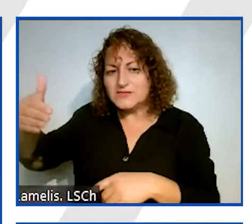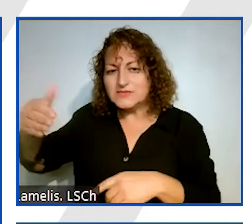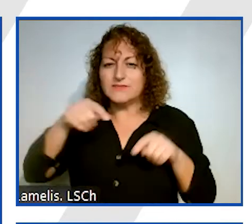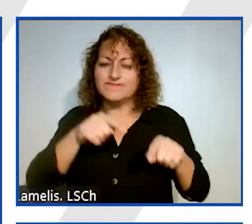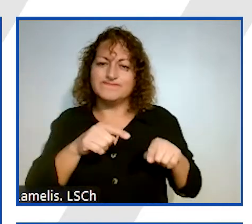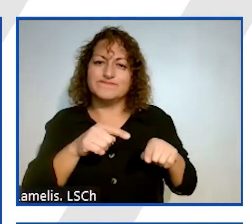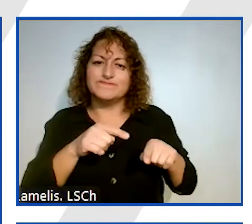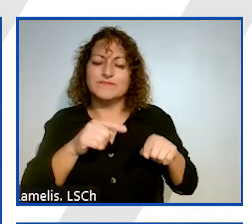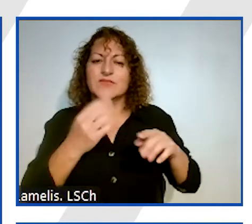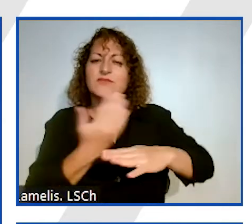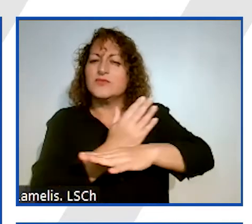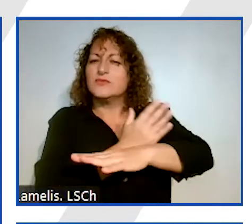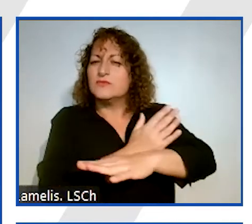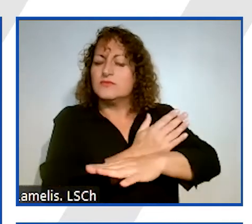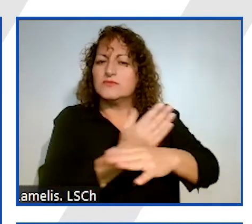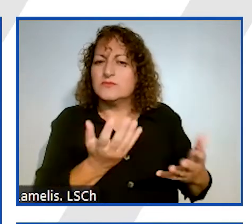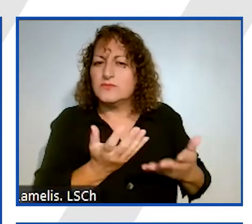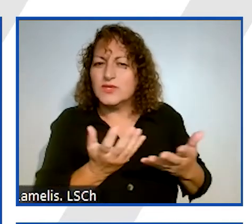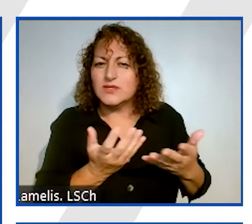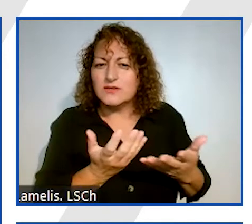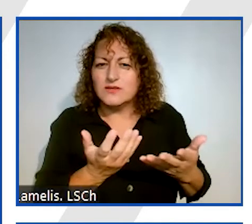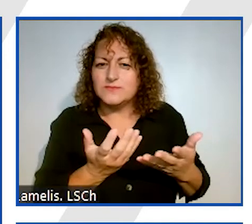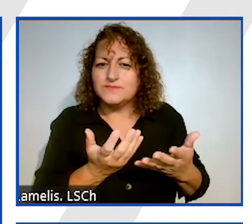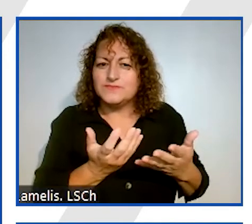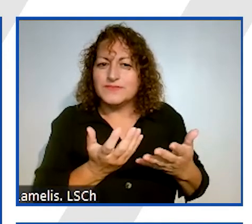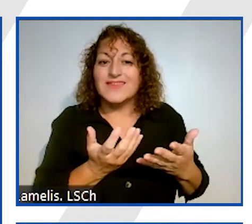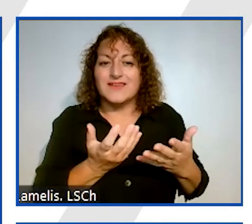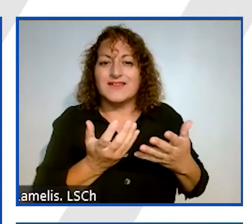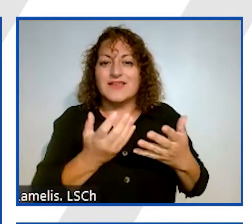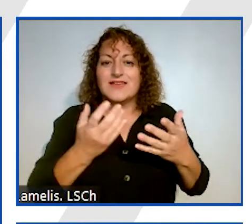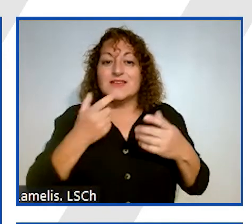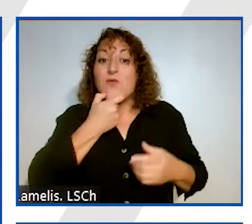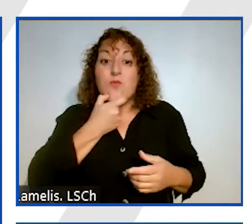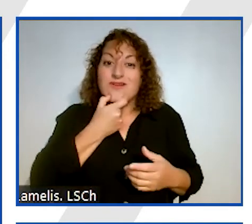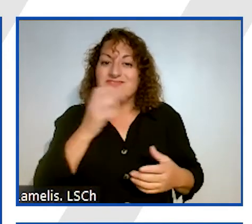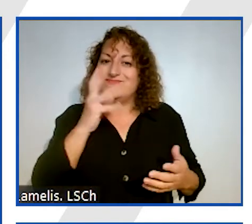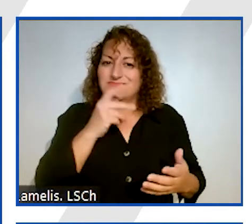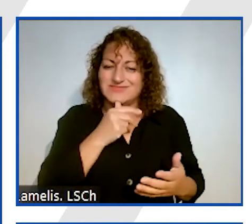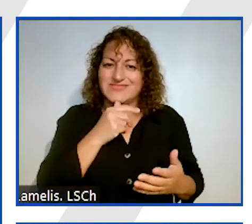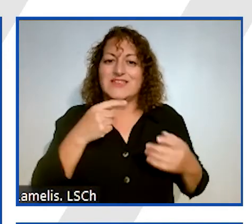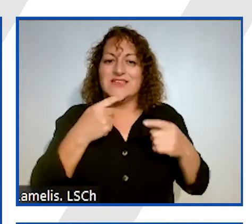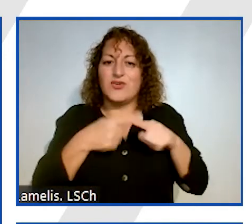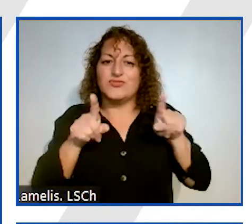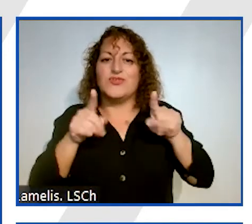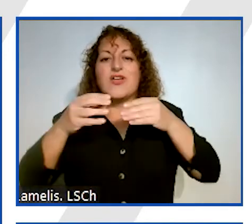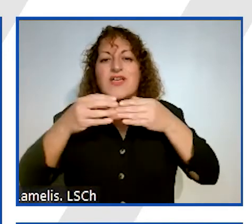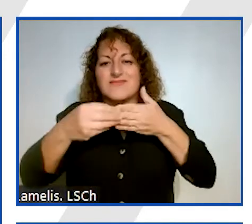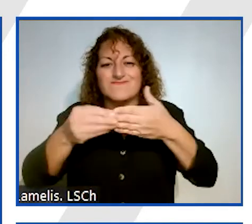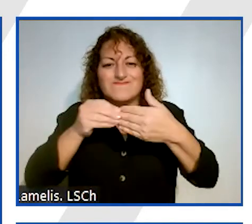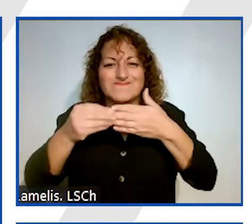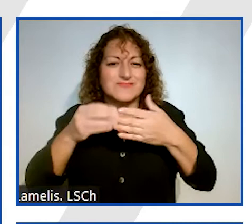y como pueden ver ahí en las imágenes, el esqueleto de los tiburones está hecho de cartílago. Y es simplemente porque es una ventaja hidrodinámica. Al tener